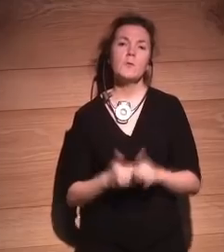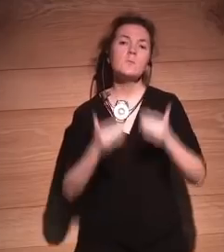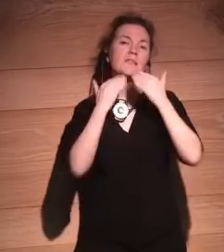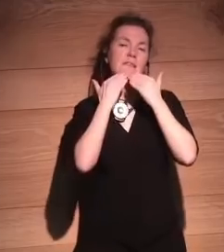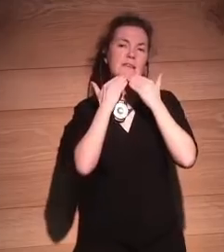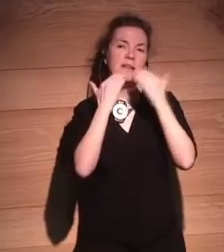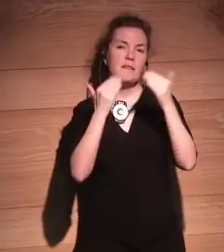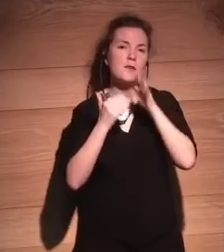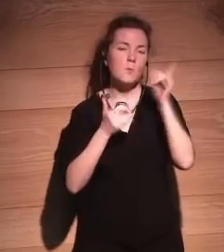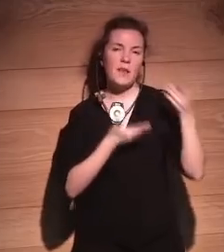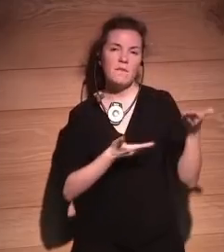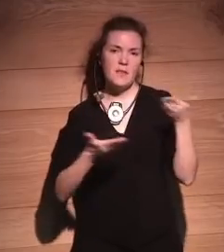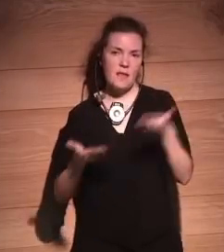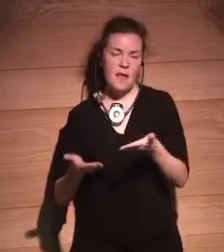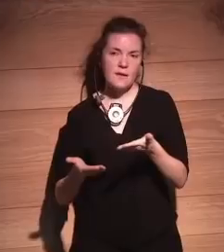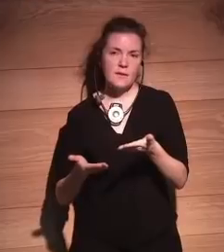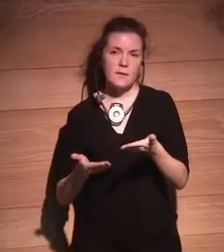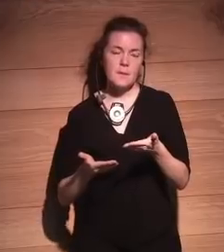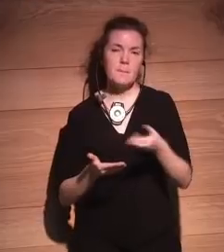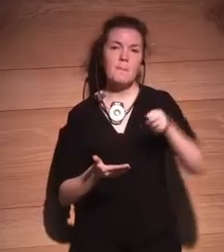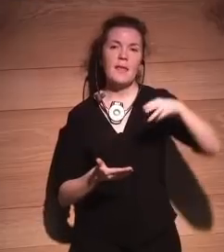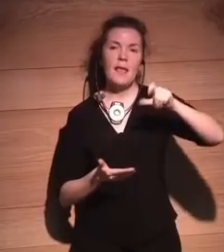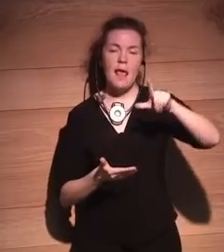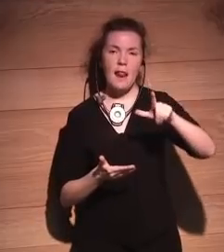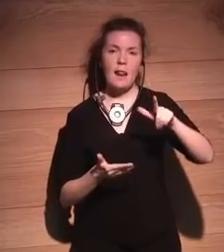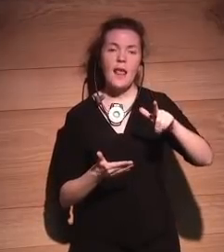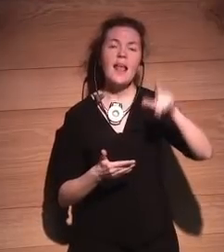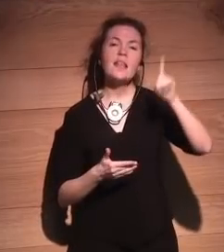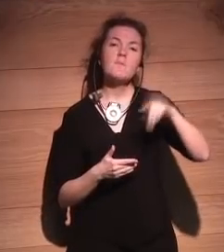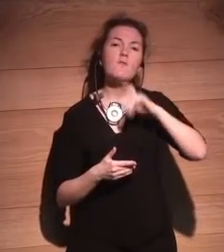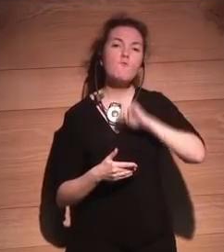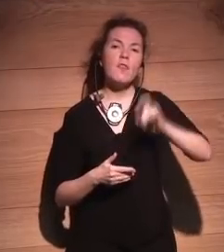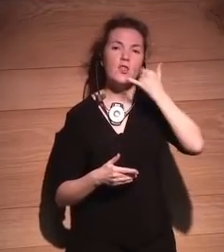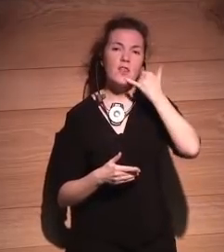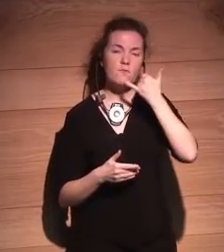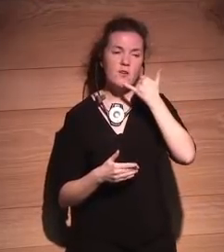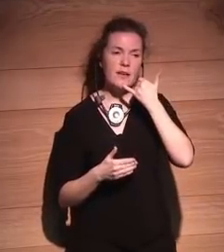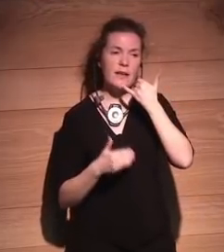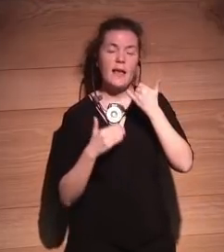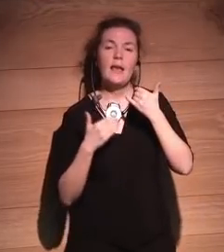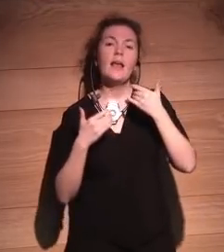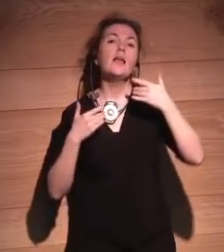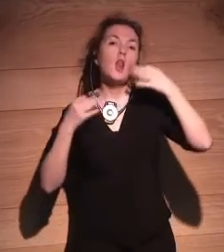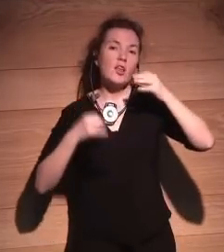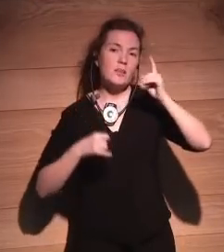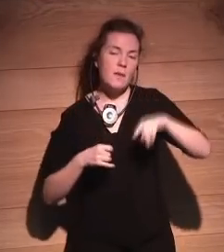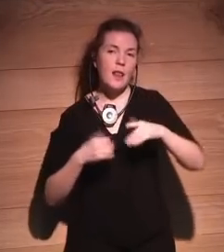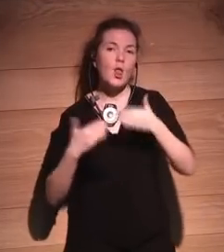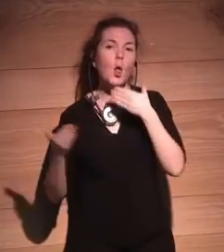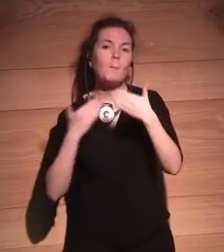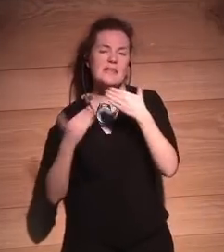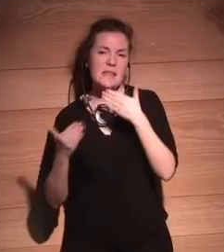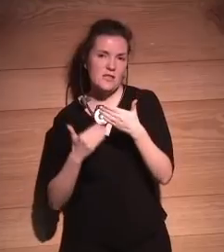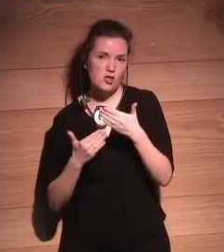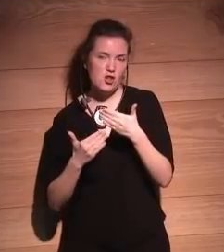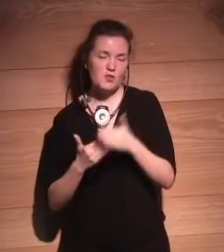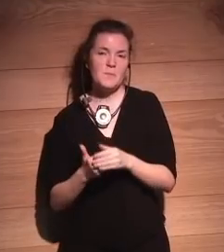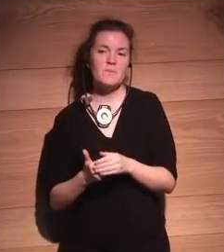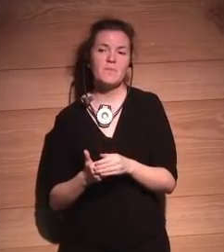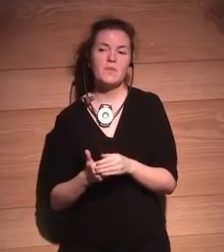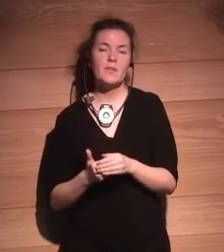muchas gracias por la invitación, Miguel, también a la Fundación Telefónica y por supuesto a The Conversation.